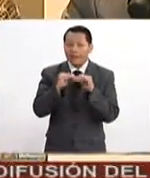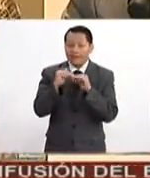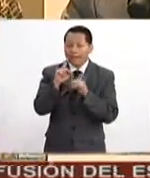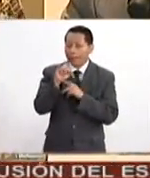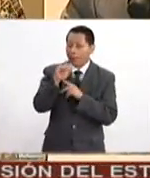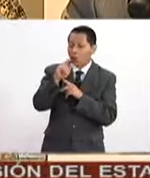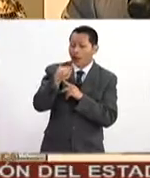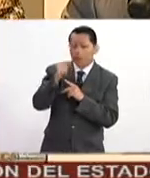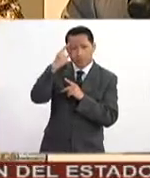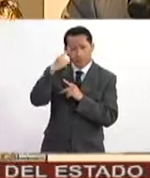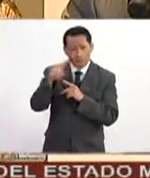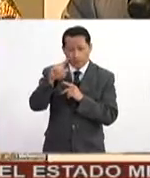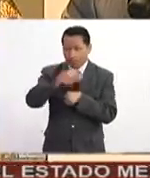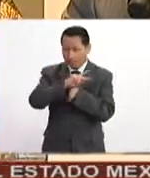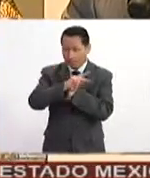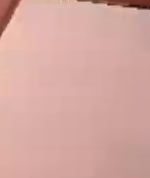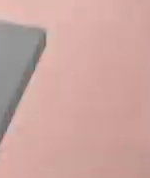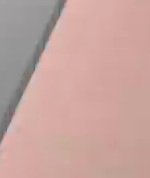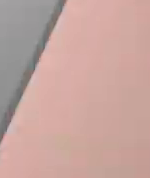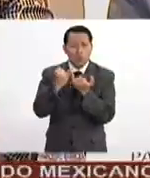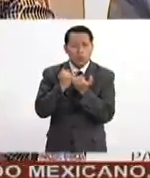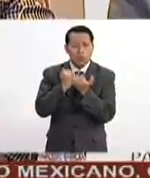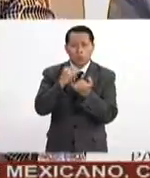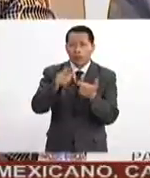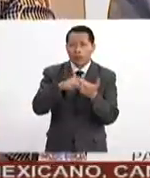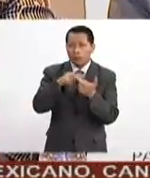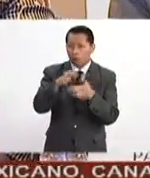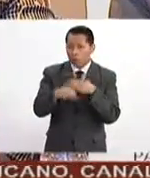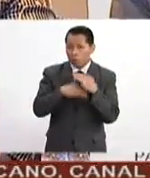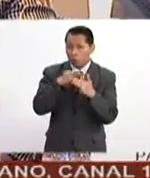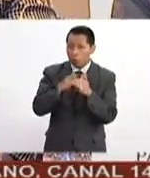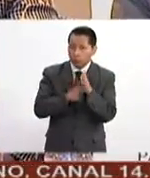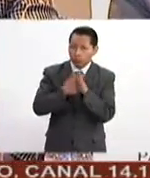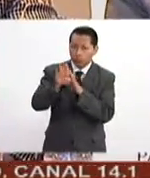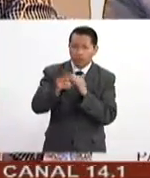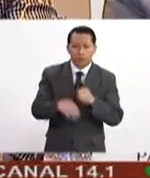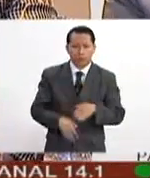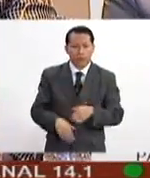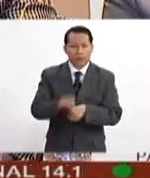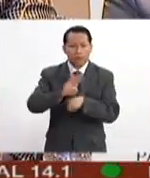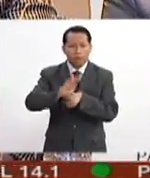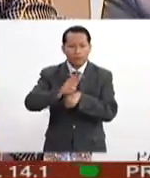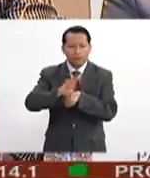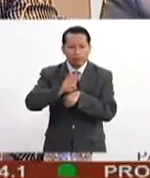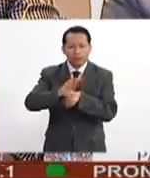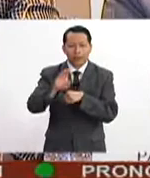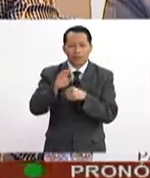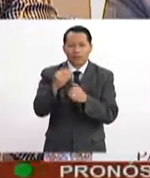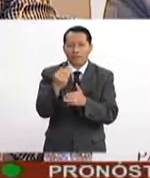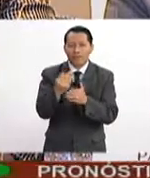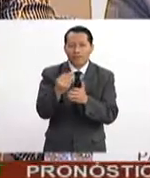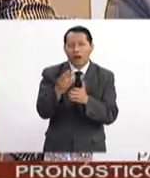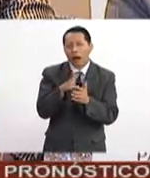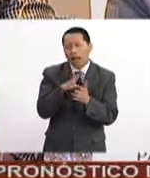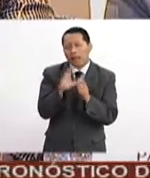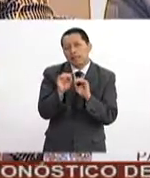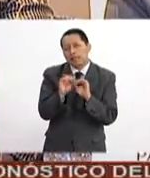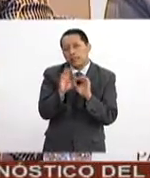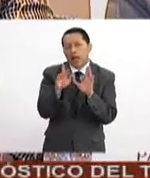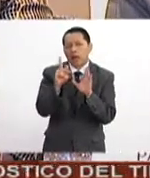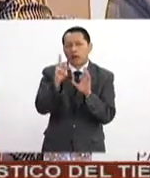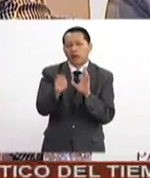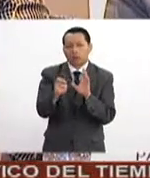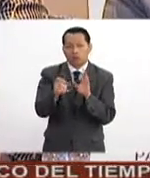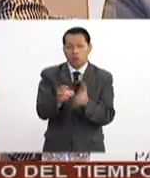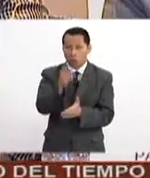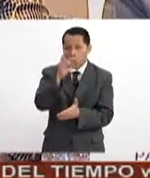los países y las regiones del mundo. En Brasil, nós temos clareza de uma coisa. Solo